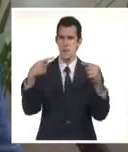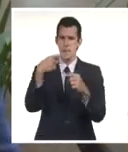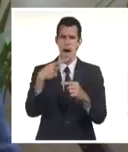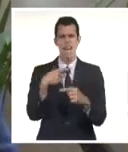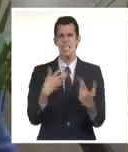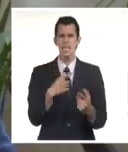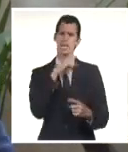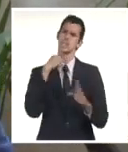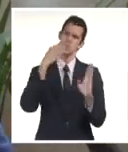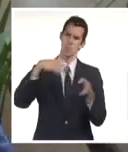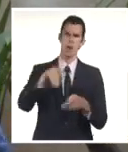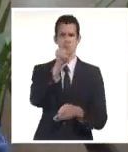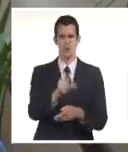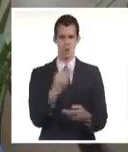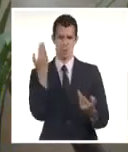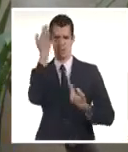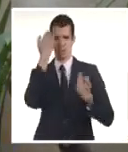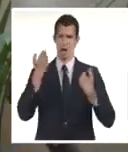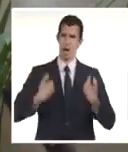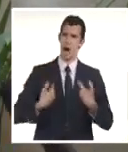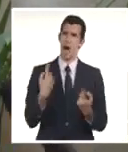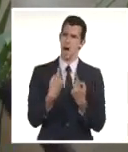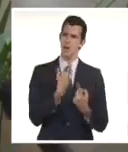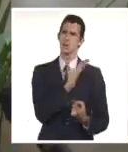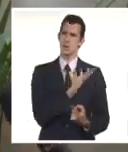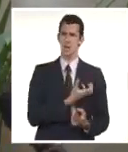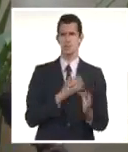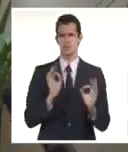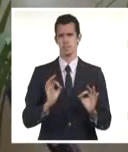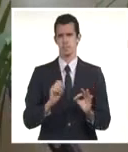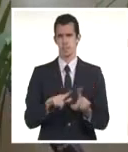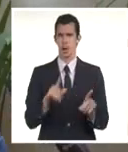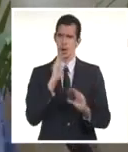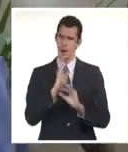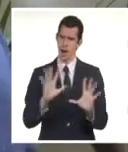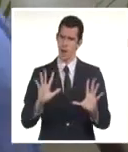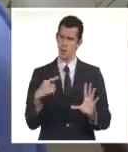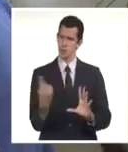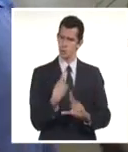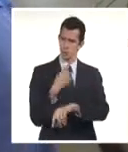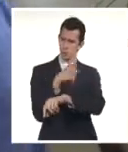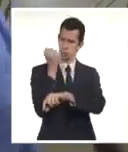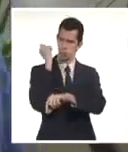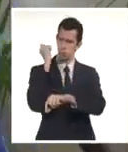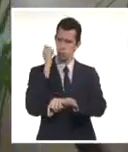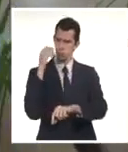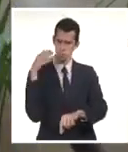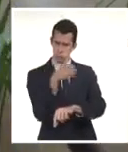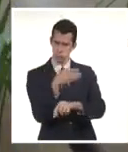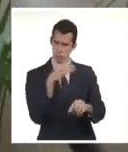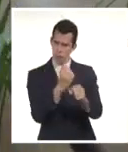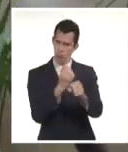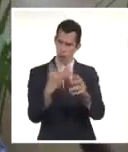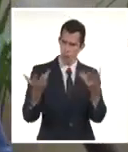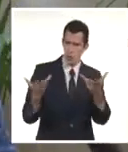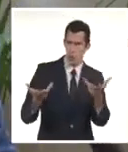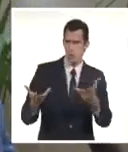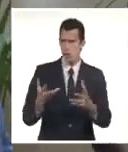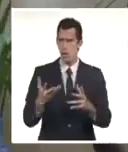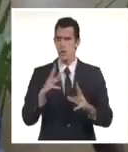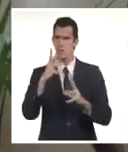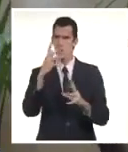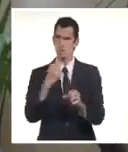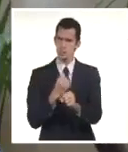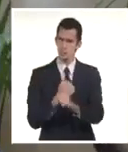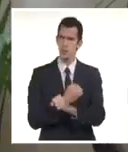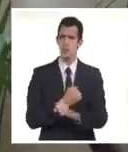personas lesionadas. Pero una vez más quiero destacar la rapidez con que se movilizó la población, con que se movilizaron las